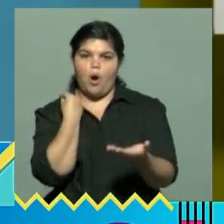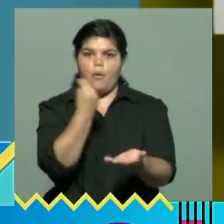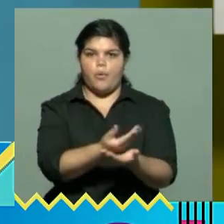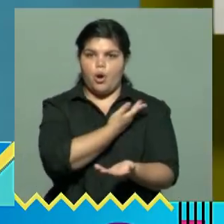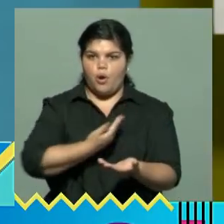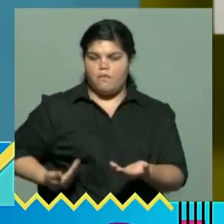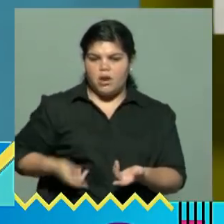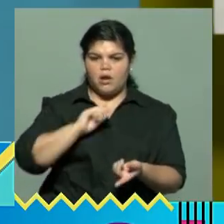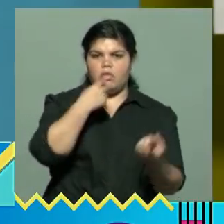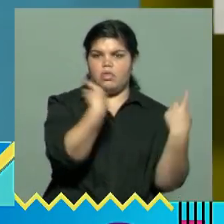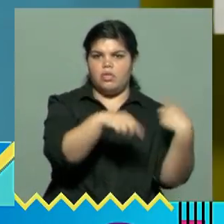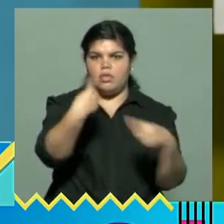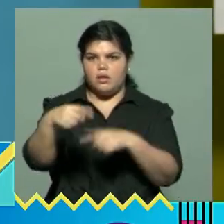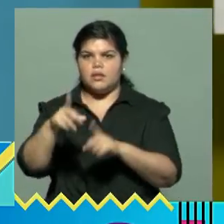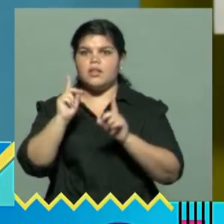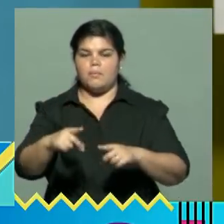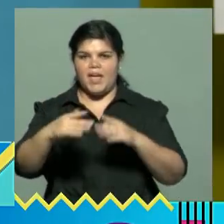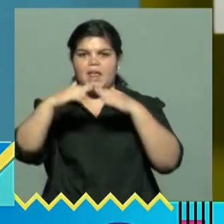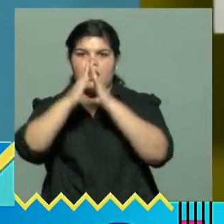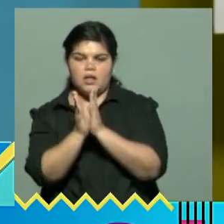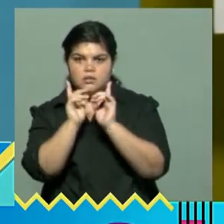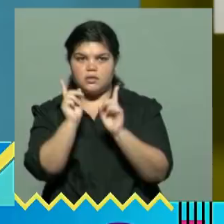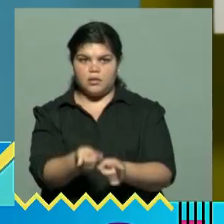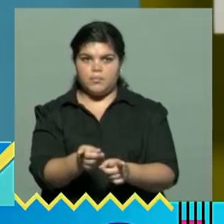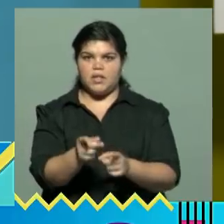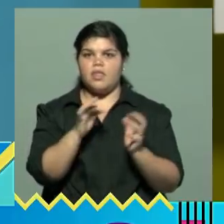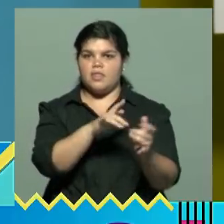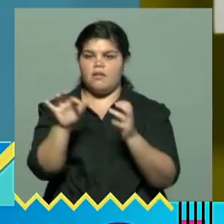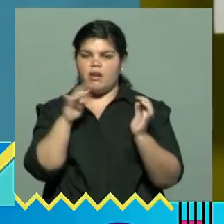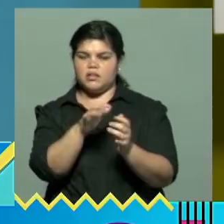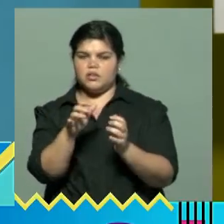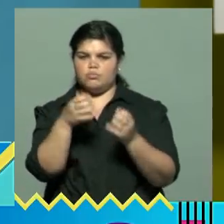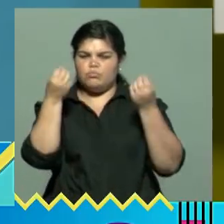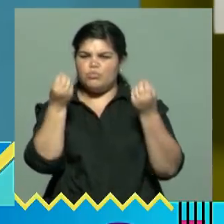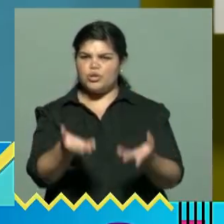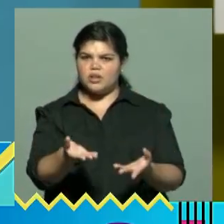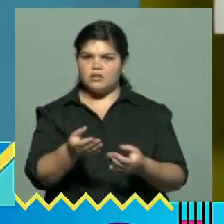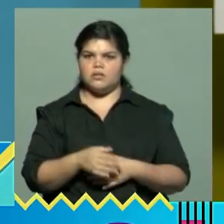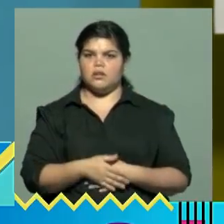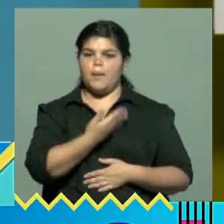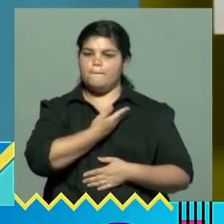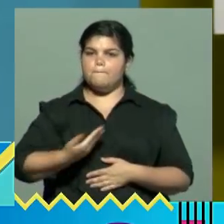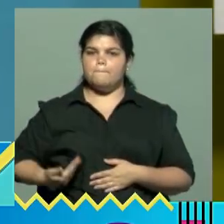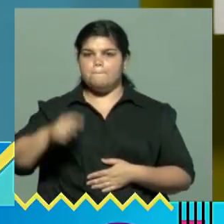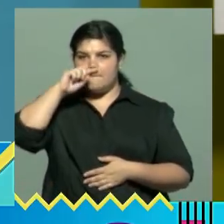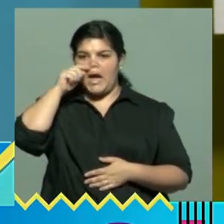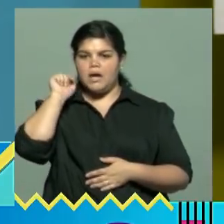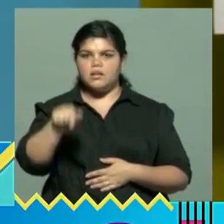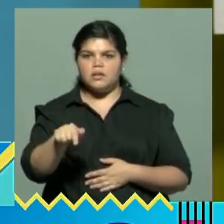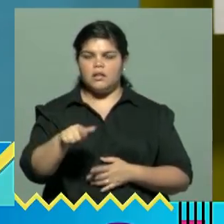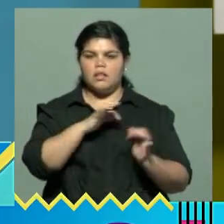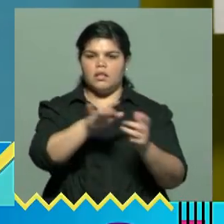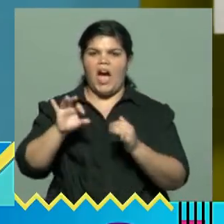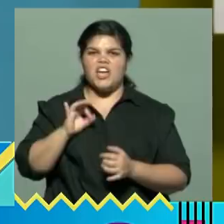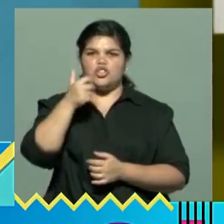nacional, la Iglesia también presente en los debates. Bueno, ¿por qué? Mauricio Macri habla de 35 años de que no se ha dado el debate,